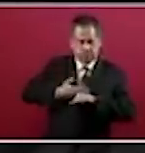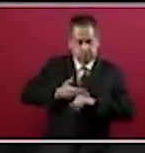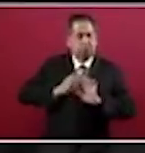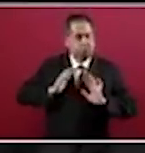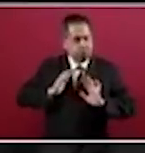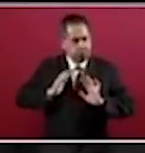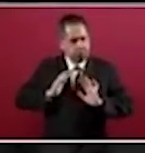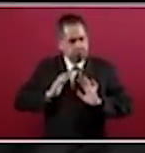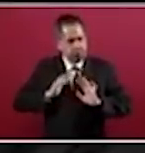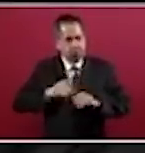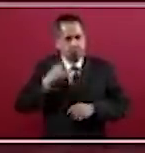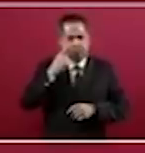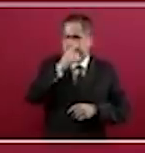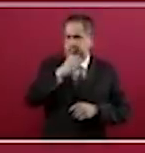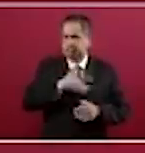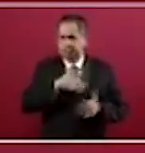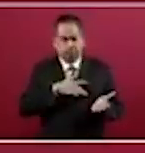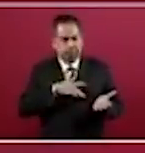el apoyo y ellos decidan